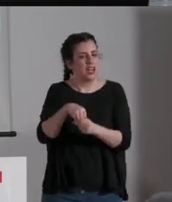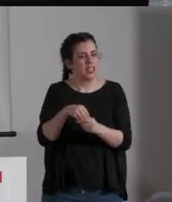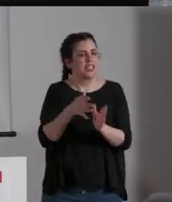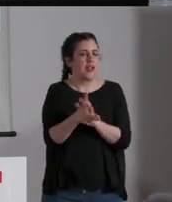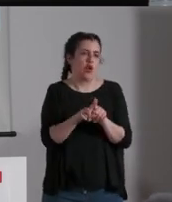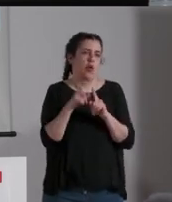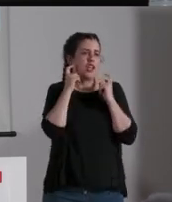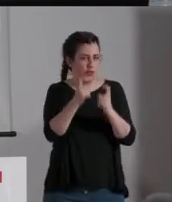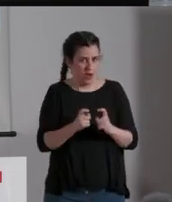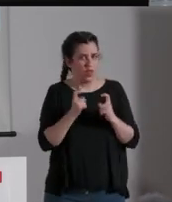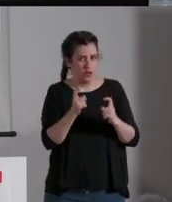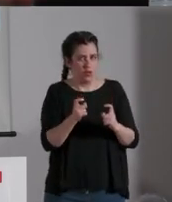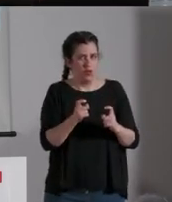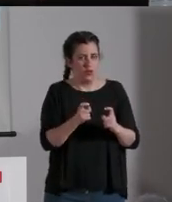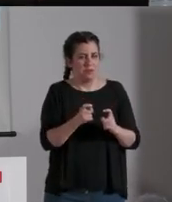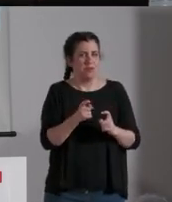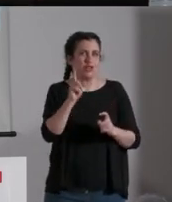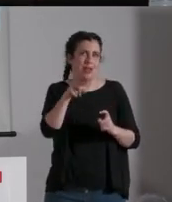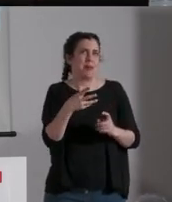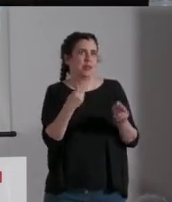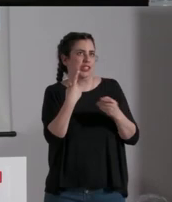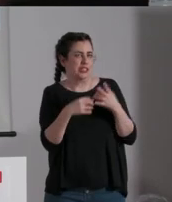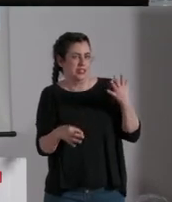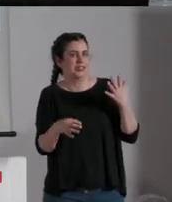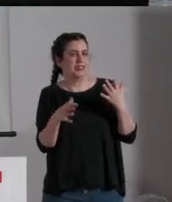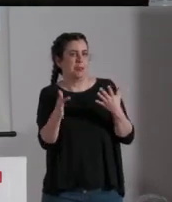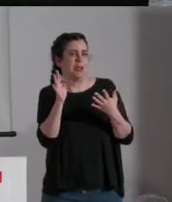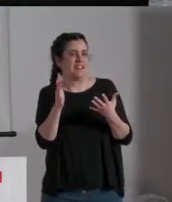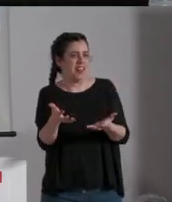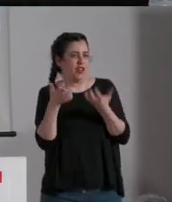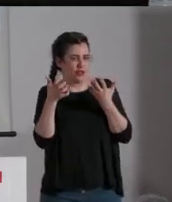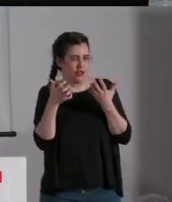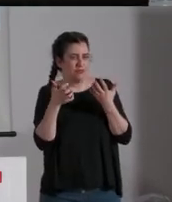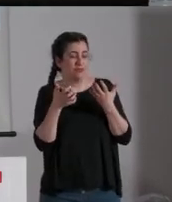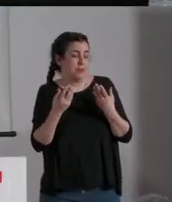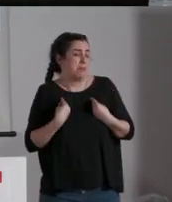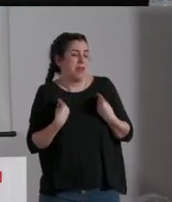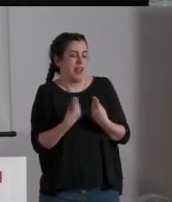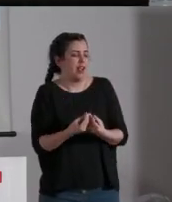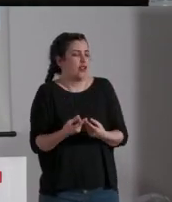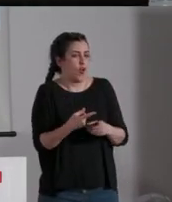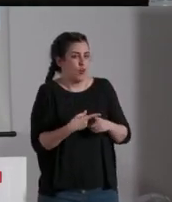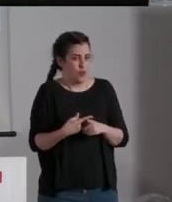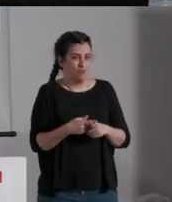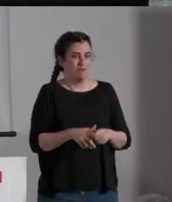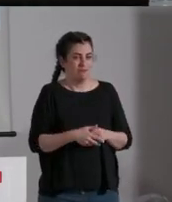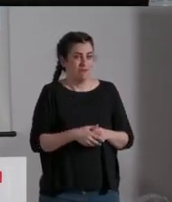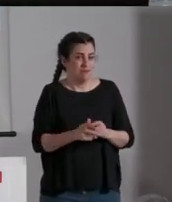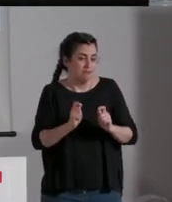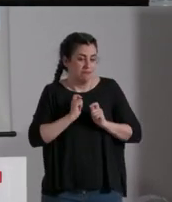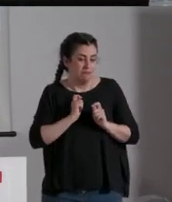esfuerzo, pero también tiene muchos beneficios, que es la vida en común, ¿no?, que es lo que trae